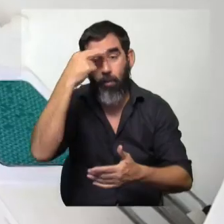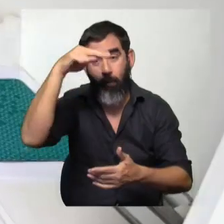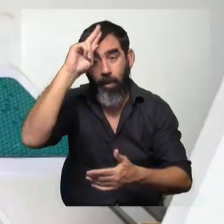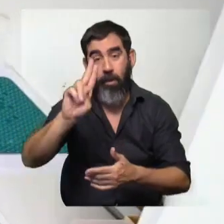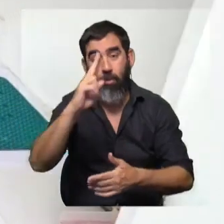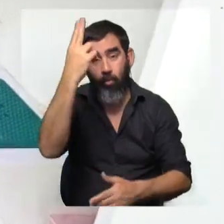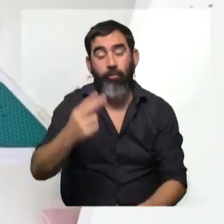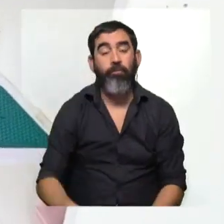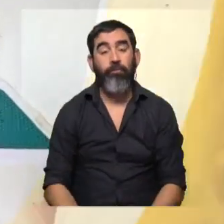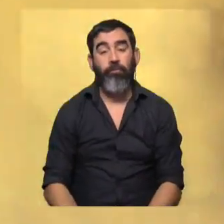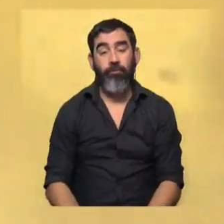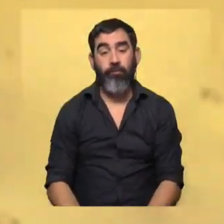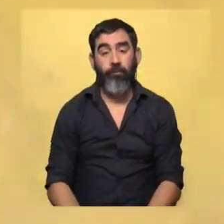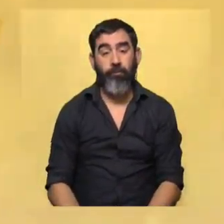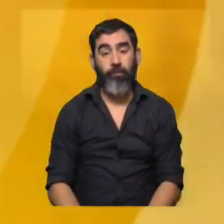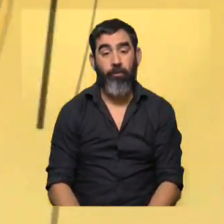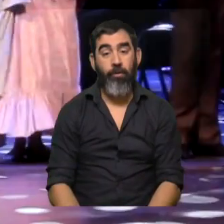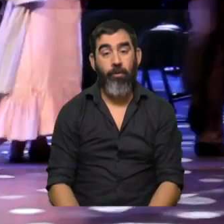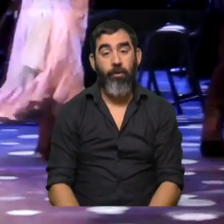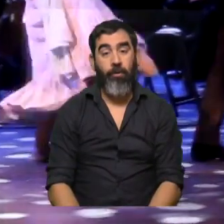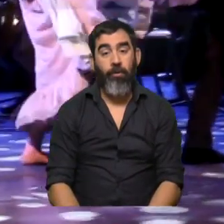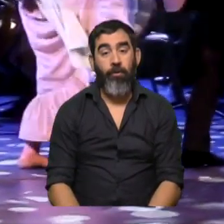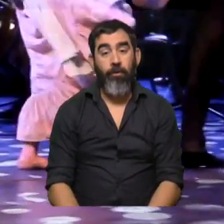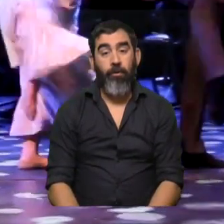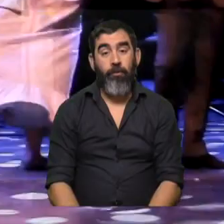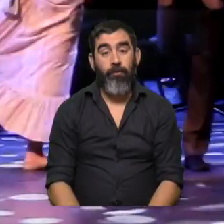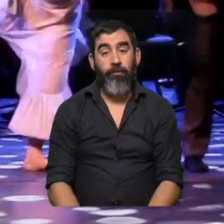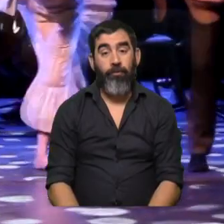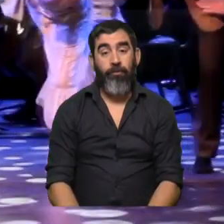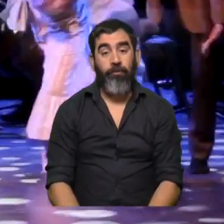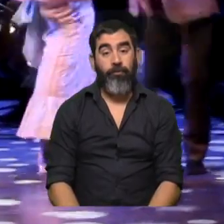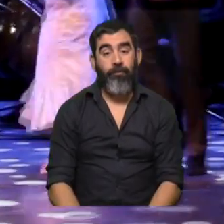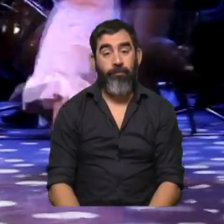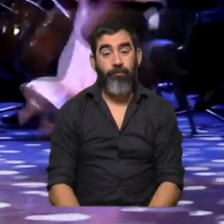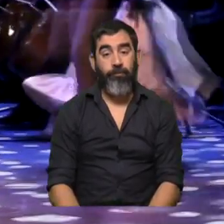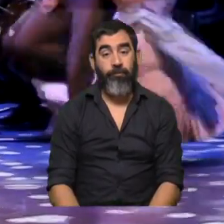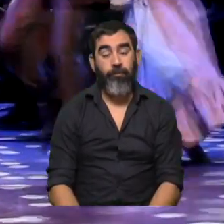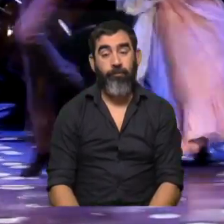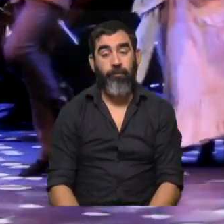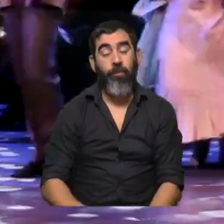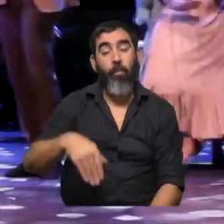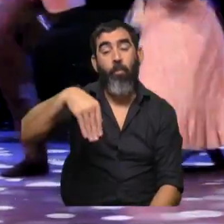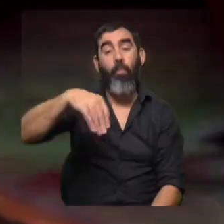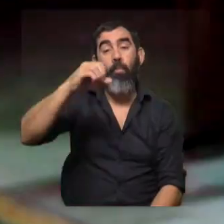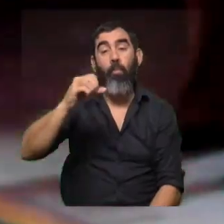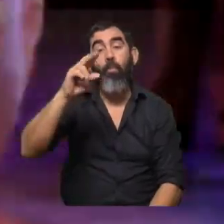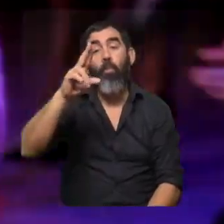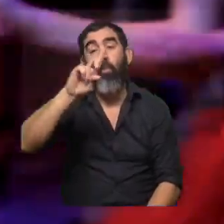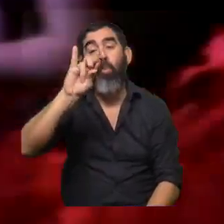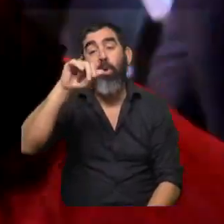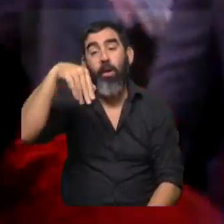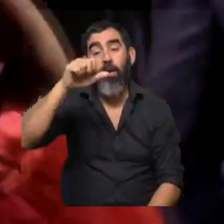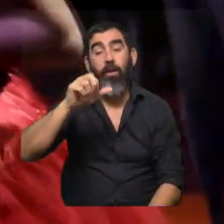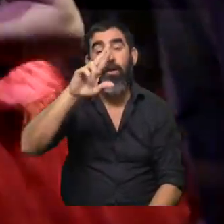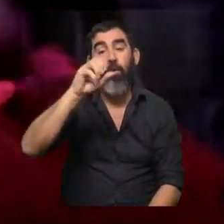México-Uruguay. Moulin Rouge en el Solís, a beneficio del